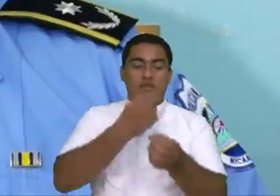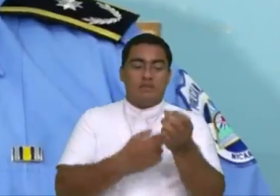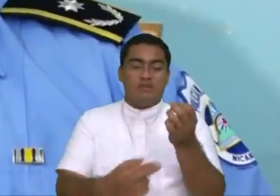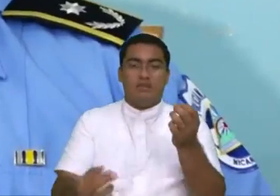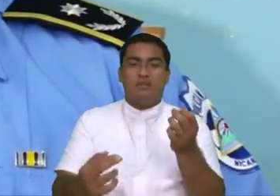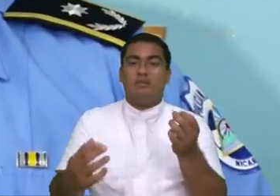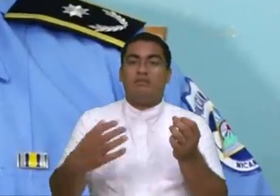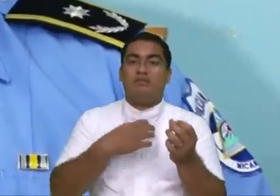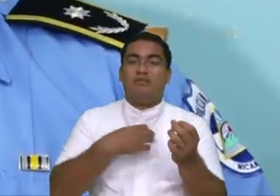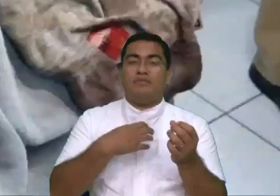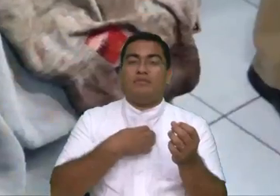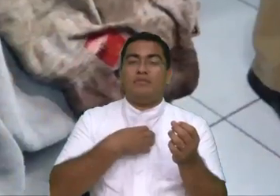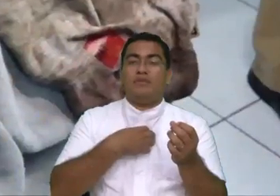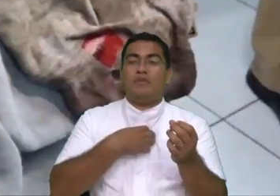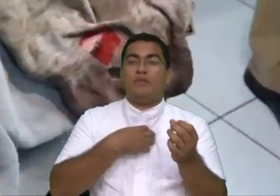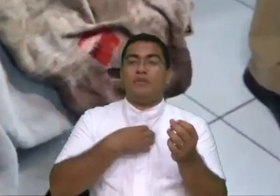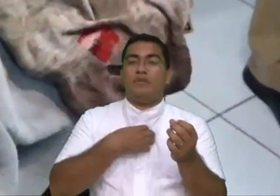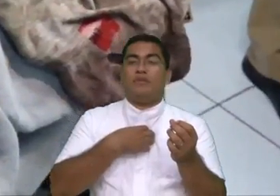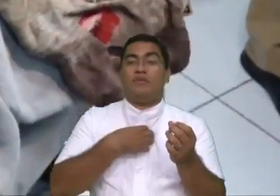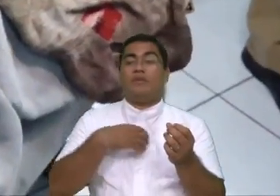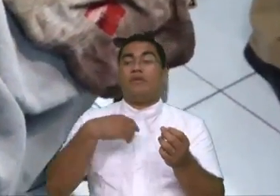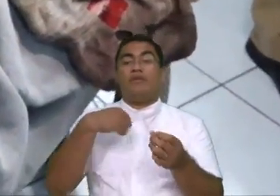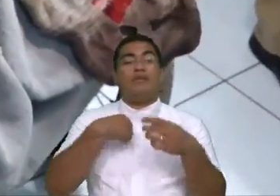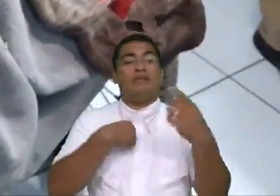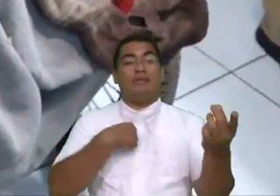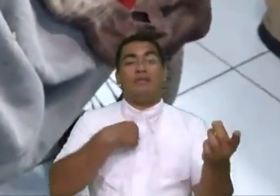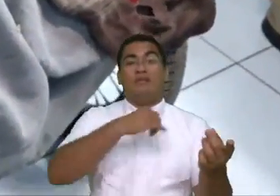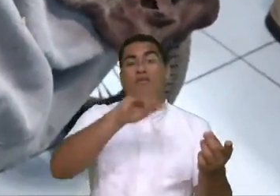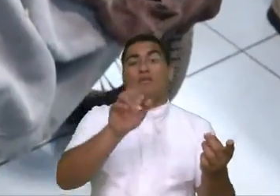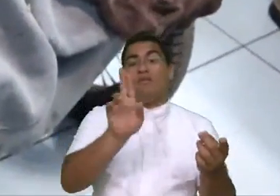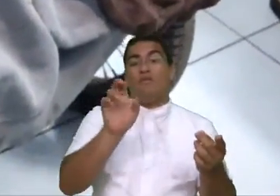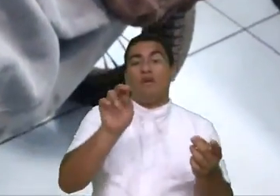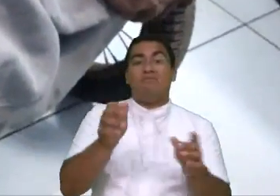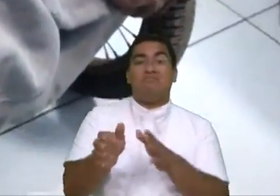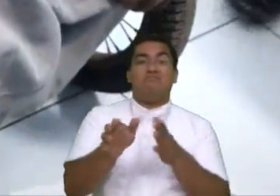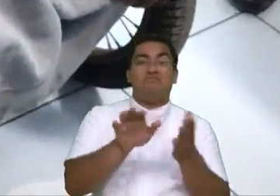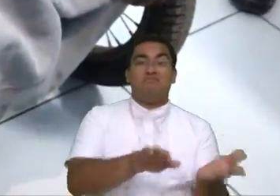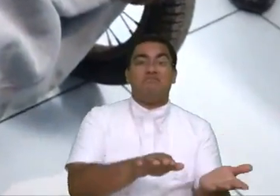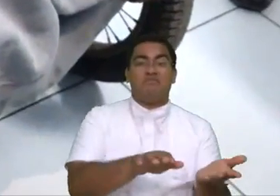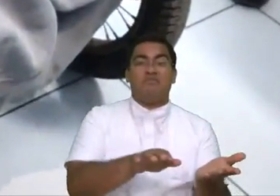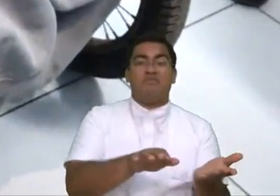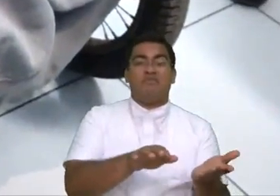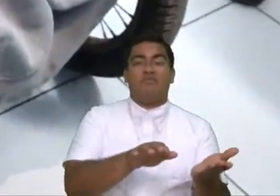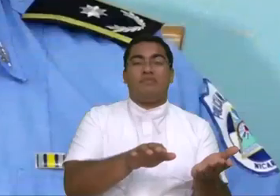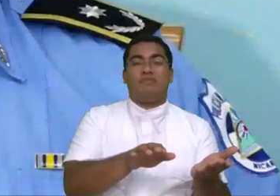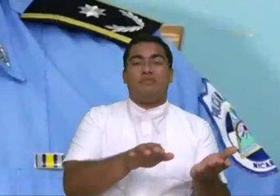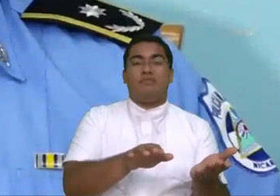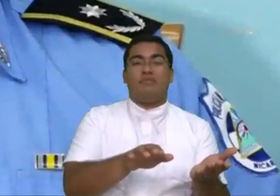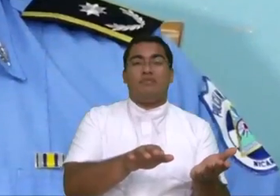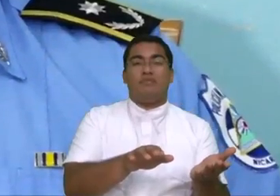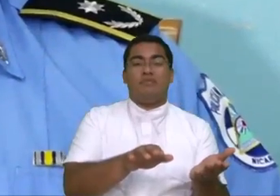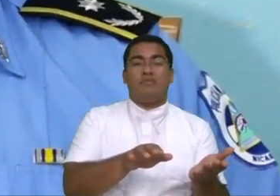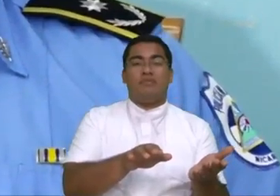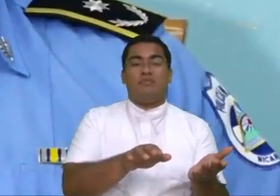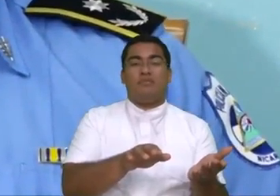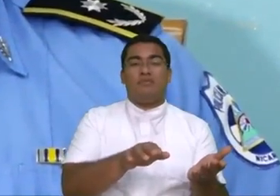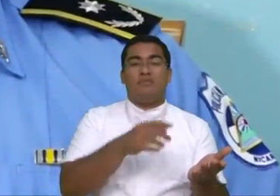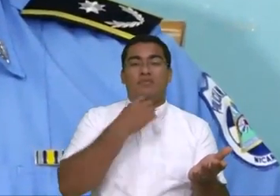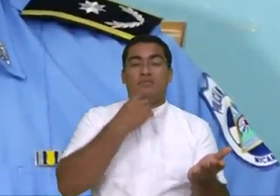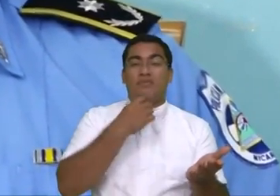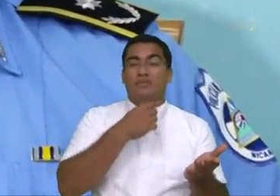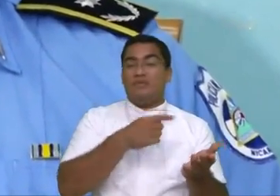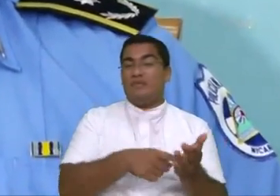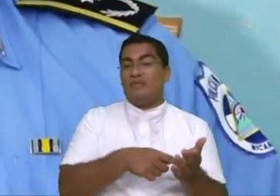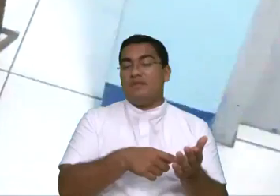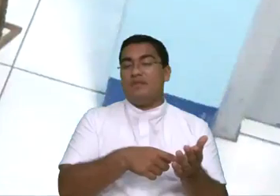sangre pertenecientes a la víctima Juan Carlos Quesada Amador, con manchas hemáticas